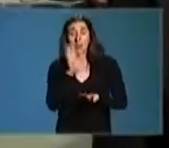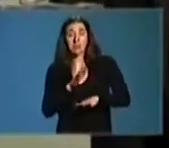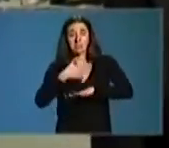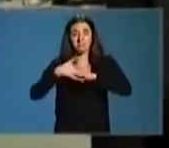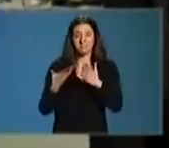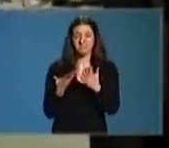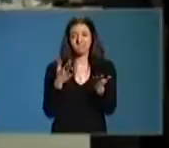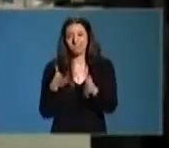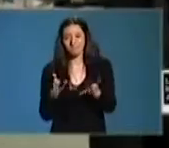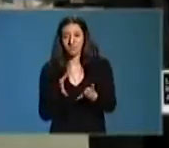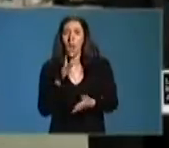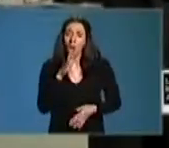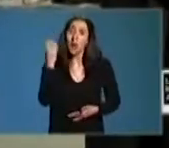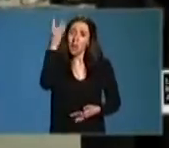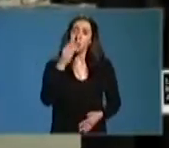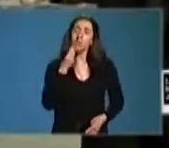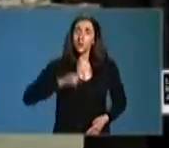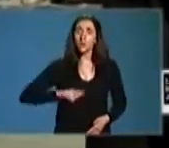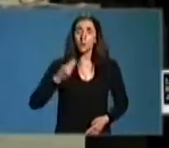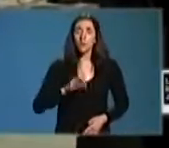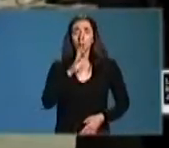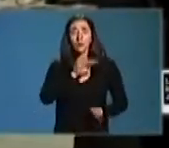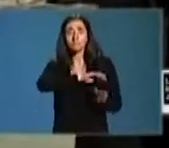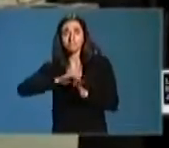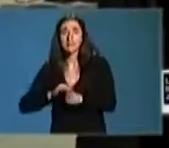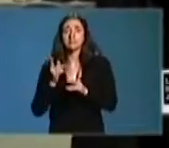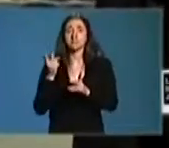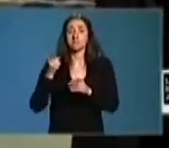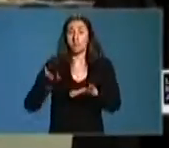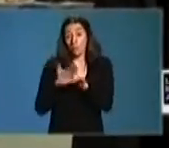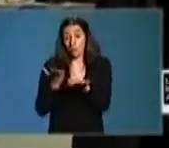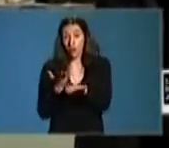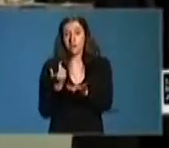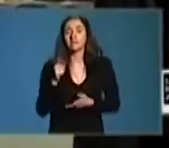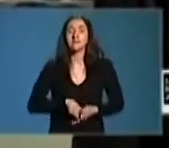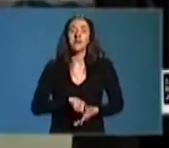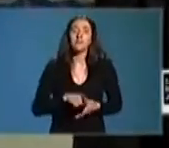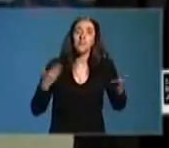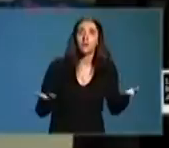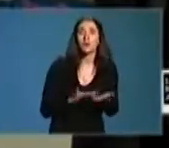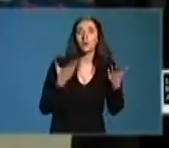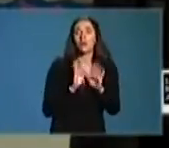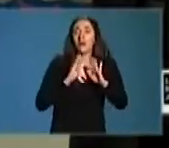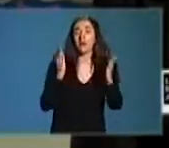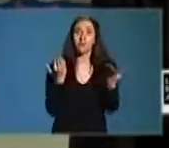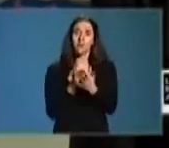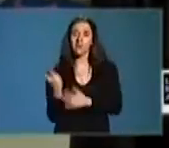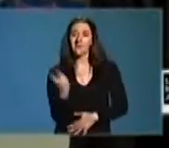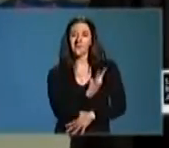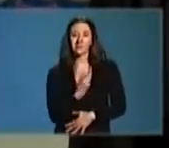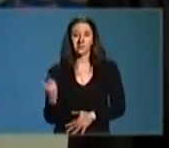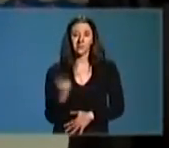nos ganó aparte qué aparte de promocionar lo que amarilla luces también promociona a muralla que decía